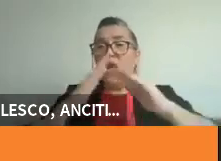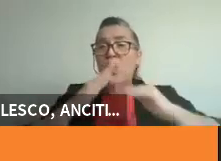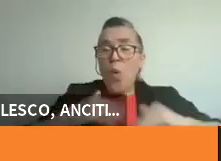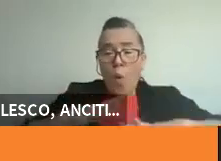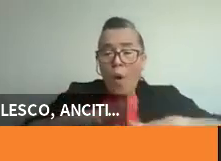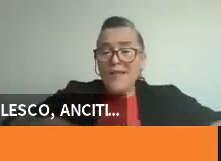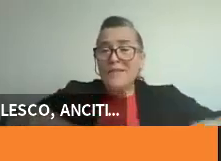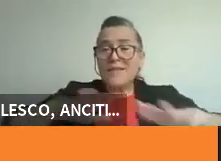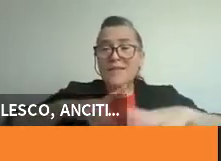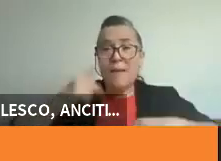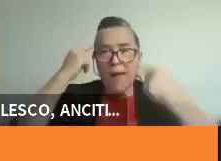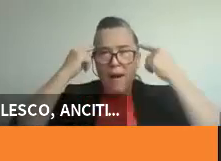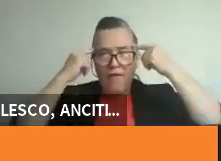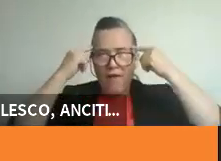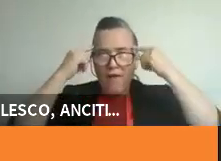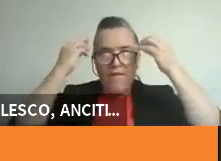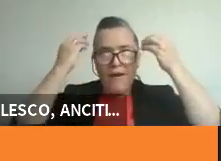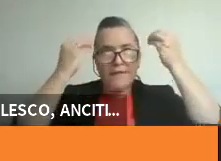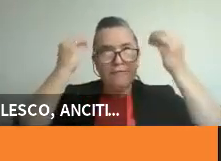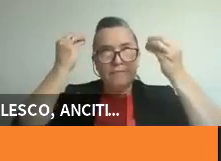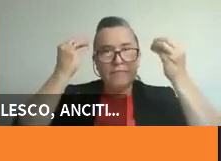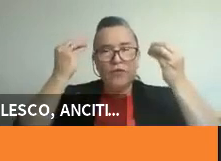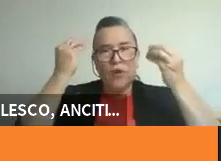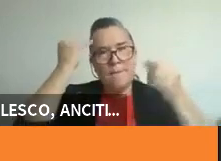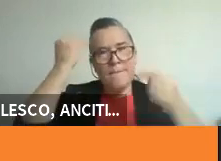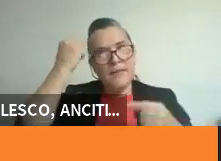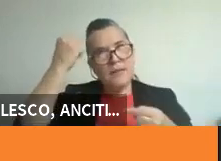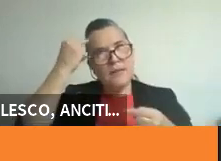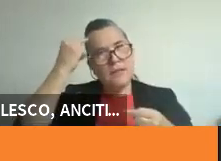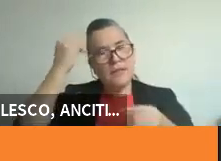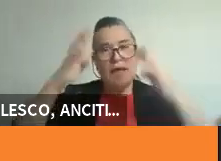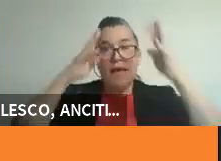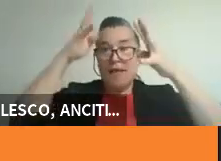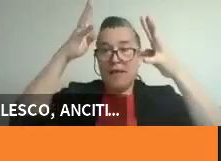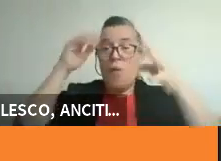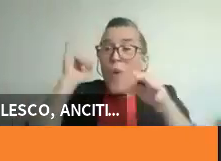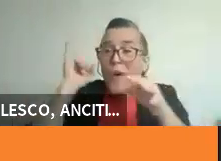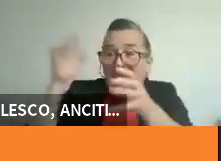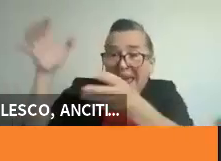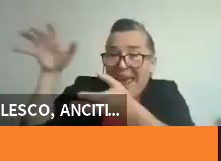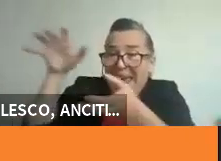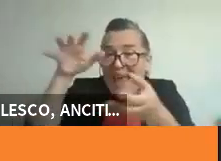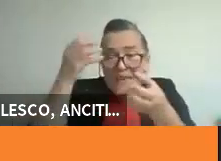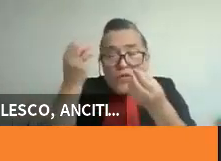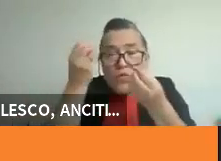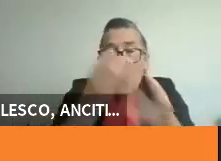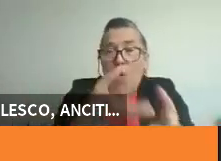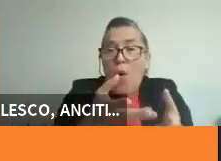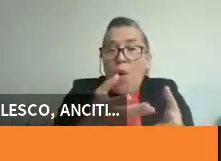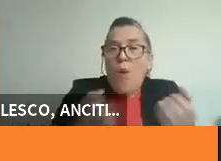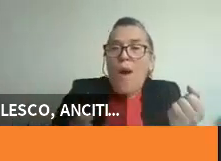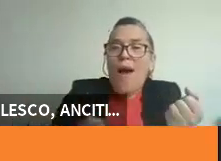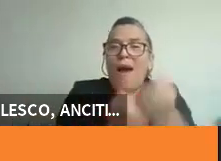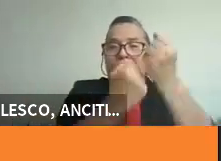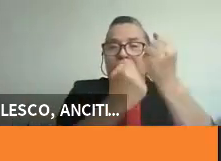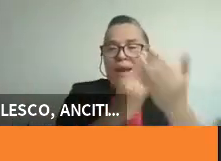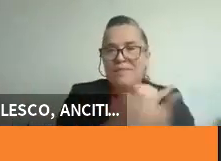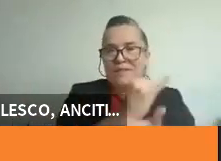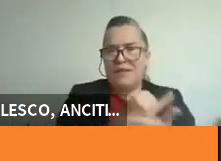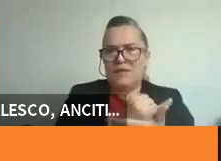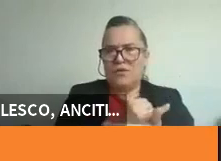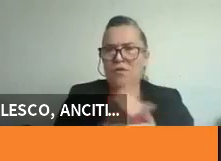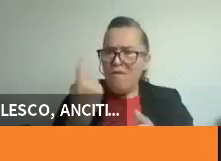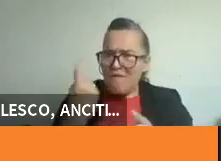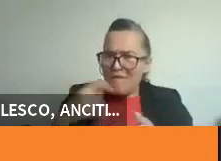y pensamiento creativo que son los que alimentan la investigación tenemos que abrir más espacio para ello y más espacios de encuentro